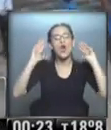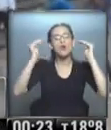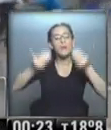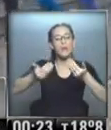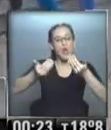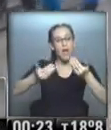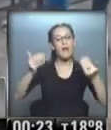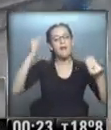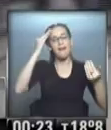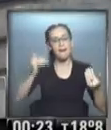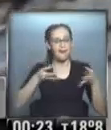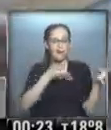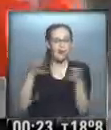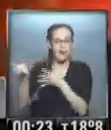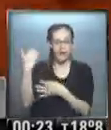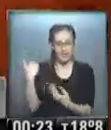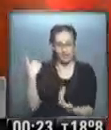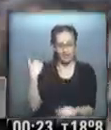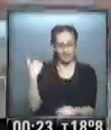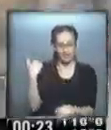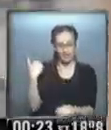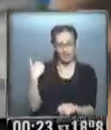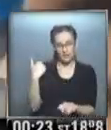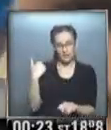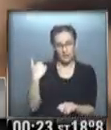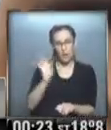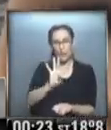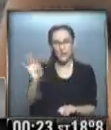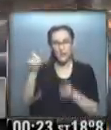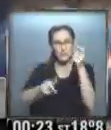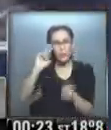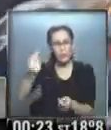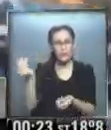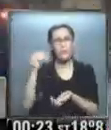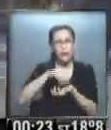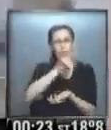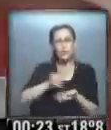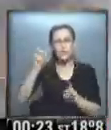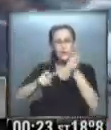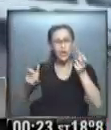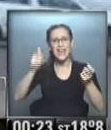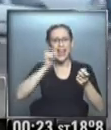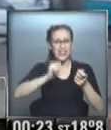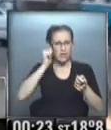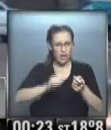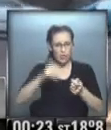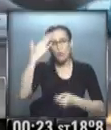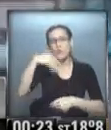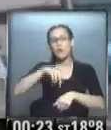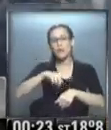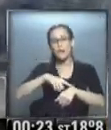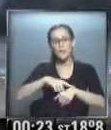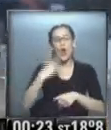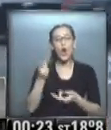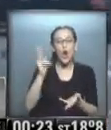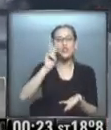Egipto e Israel. El nuevo ataque represivo dejó 44 muertos y más de 200 heridos. En las últimas horas se produjeron dos